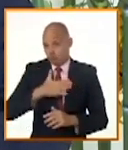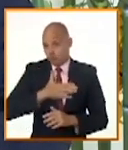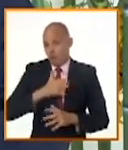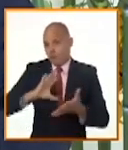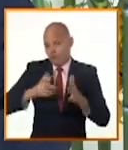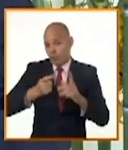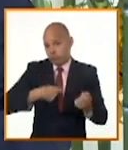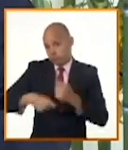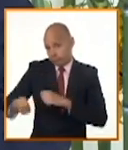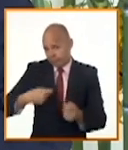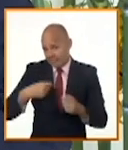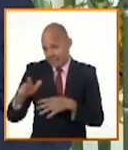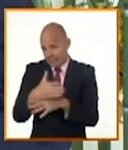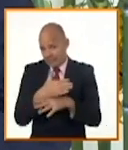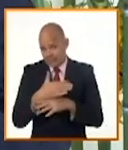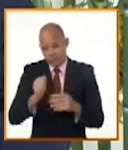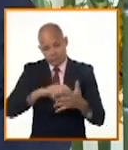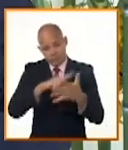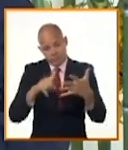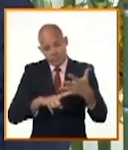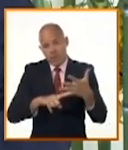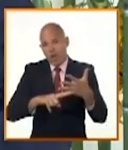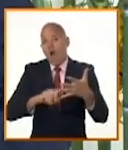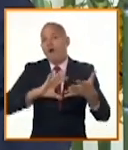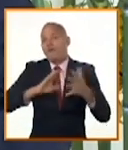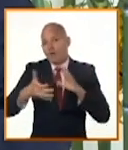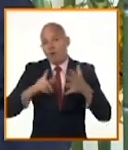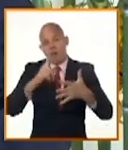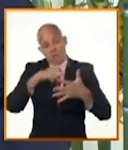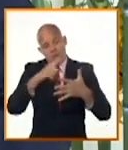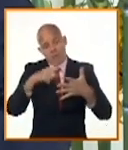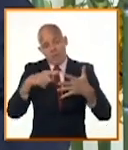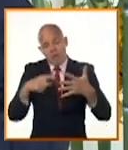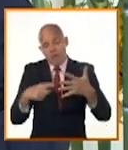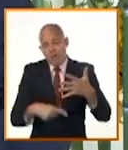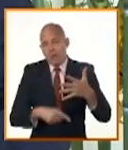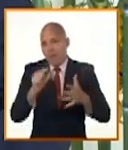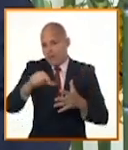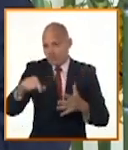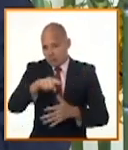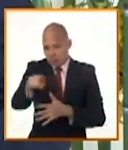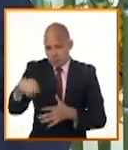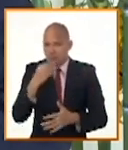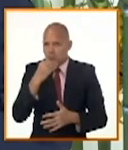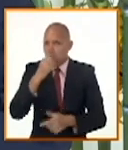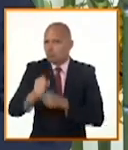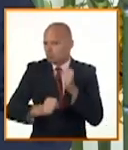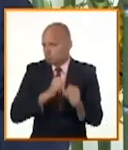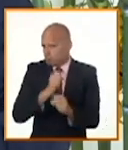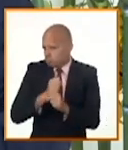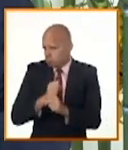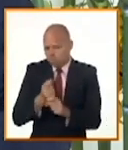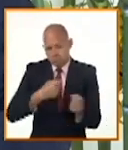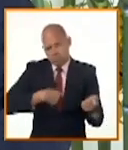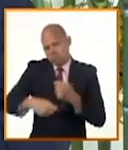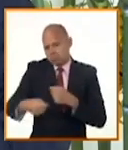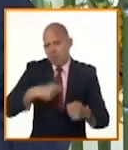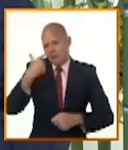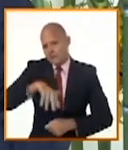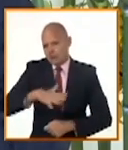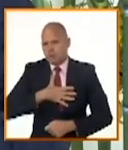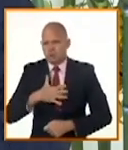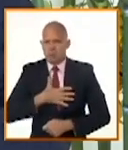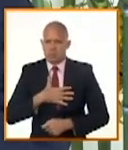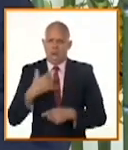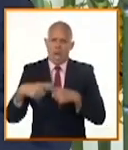tanto de personas naturales como jurídicas puedan hacer sus transacciones tanto financieras como personales le llamo personales